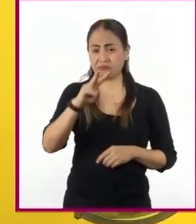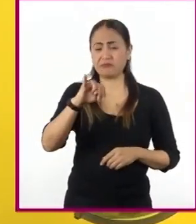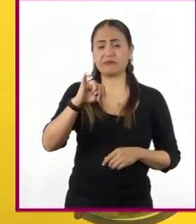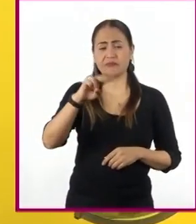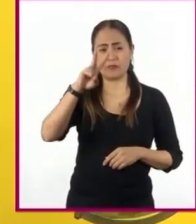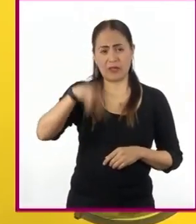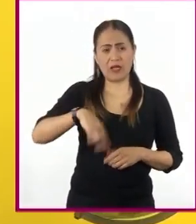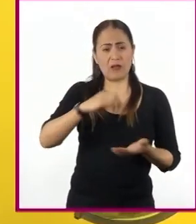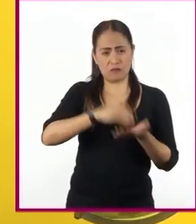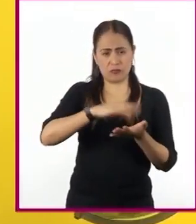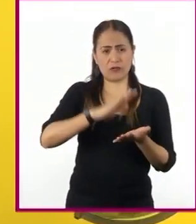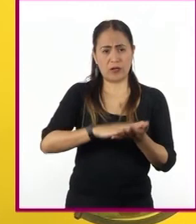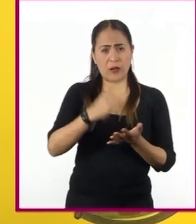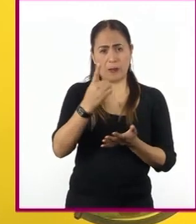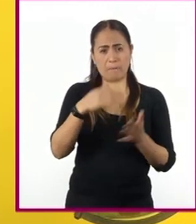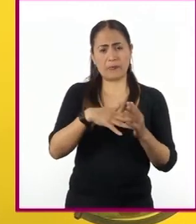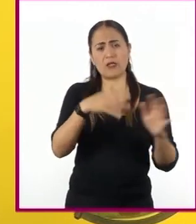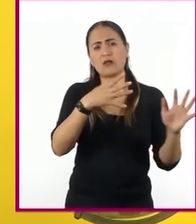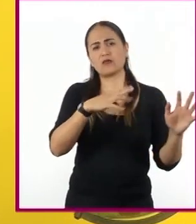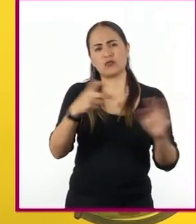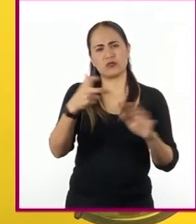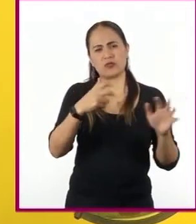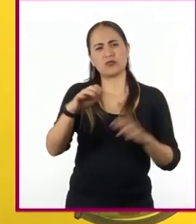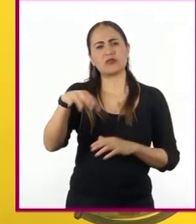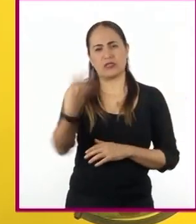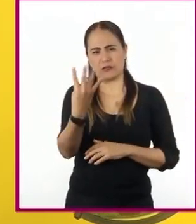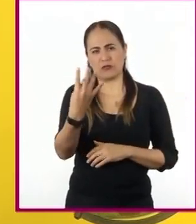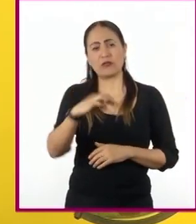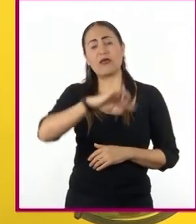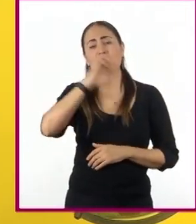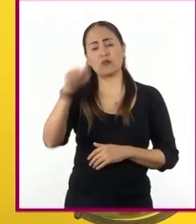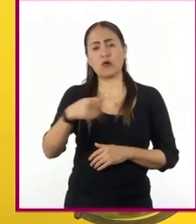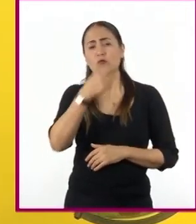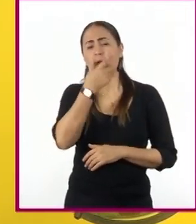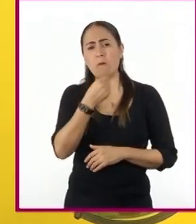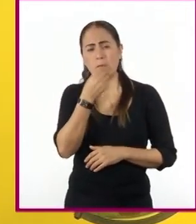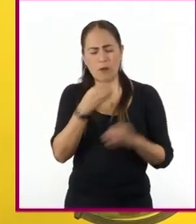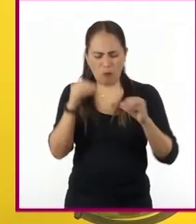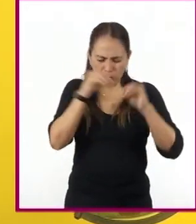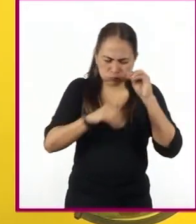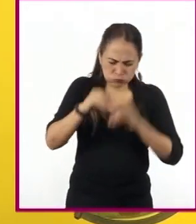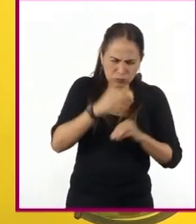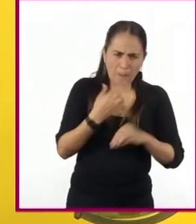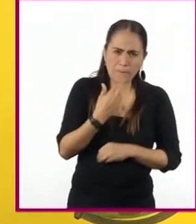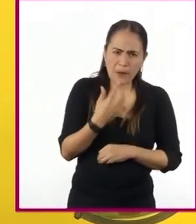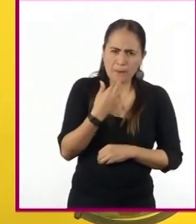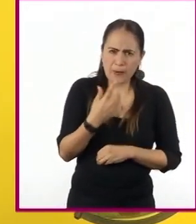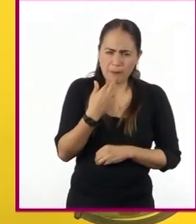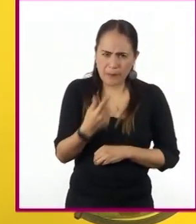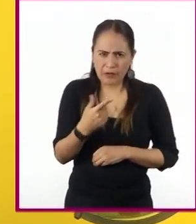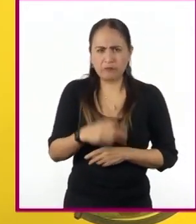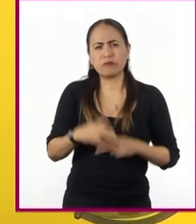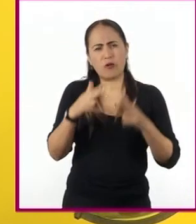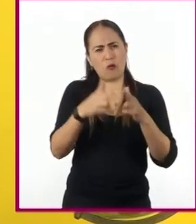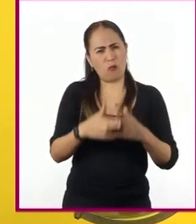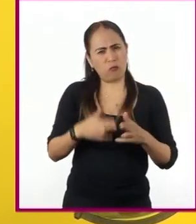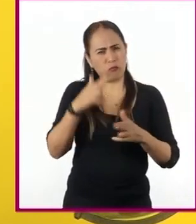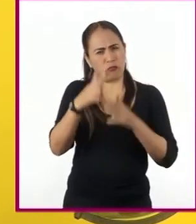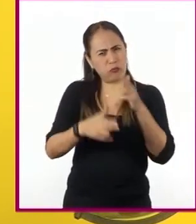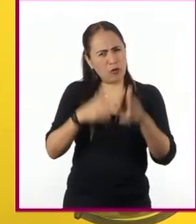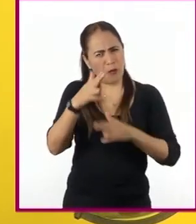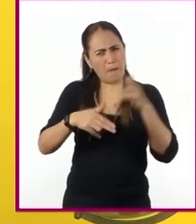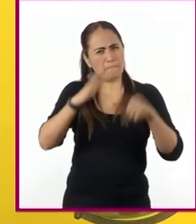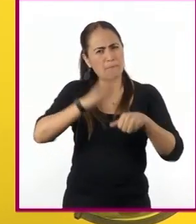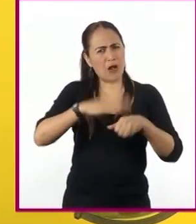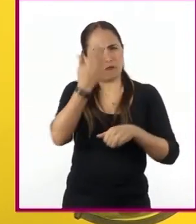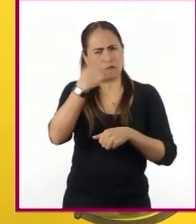en 1814 y en los siguientes años otros inventores seguirían perfeccionándolo, haciendo locomotoras cada vez más